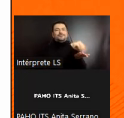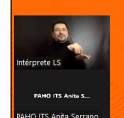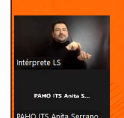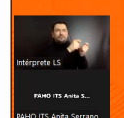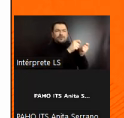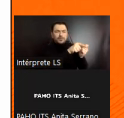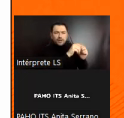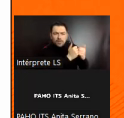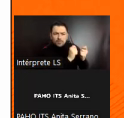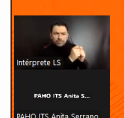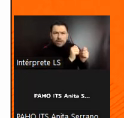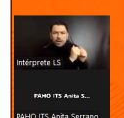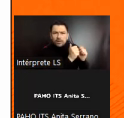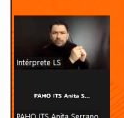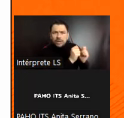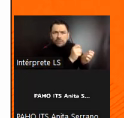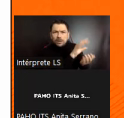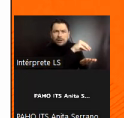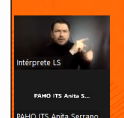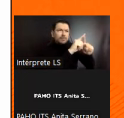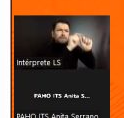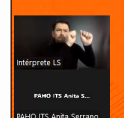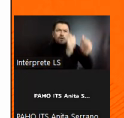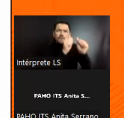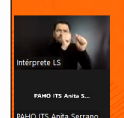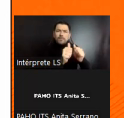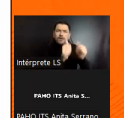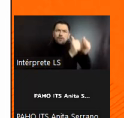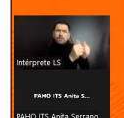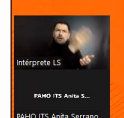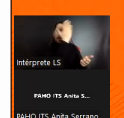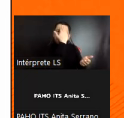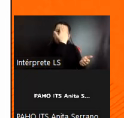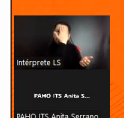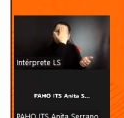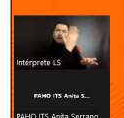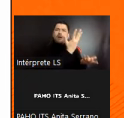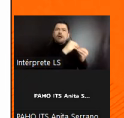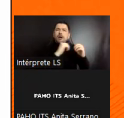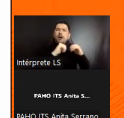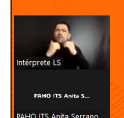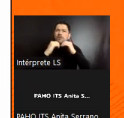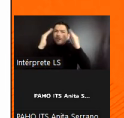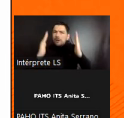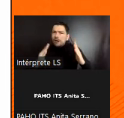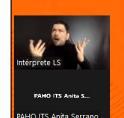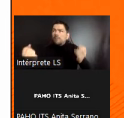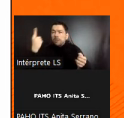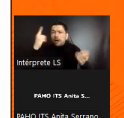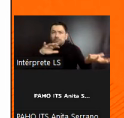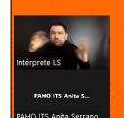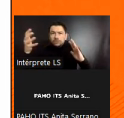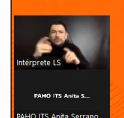muchísimas distintas formas, asegurándonos que nuestras instalaciones sean resilientes a este tipo de golpe, muy importante desde la perspectiva